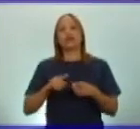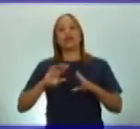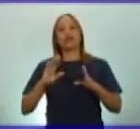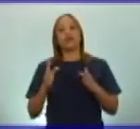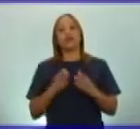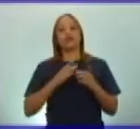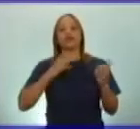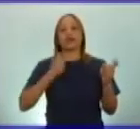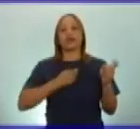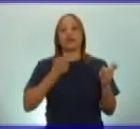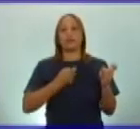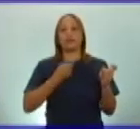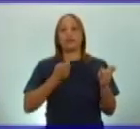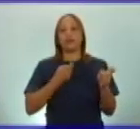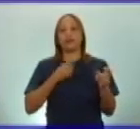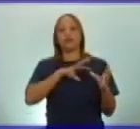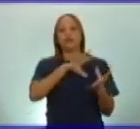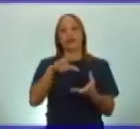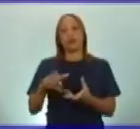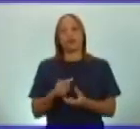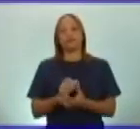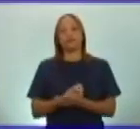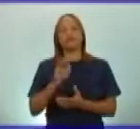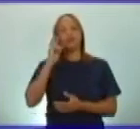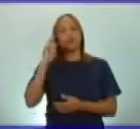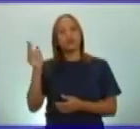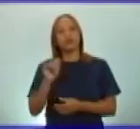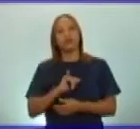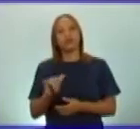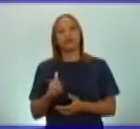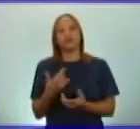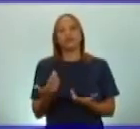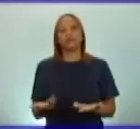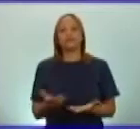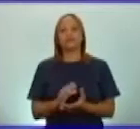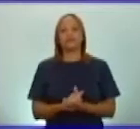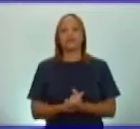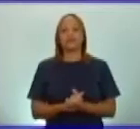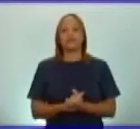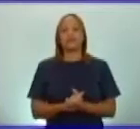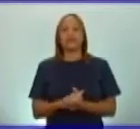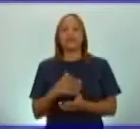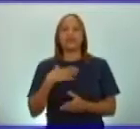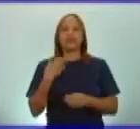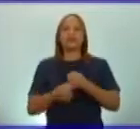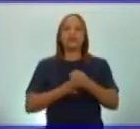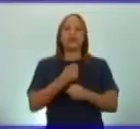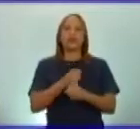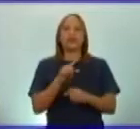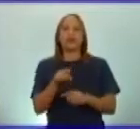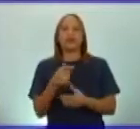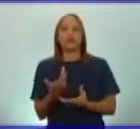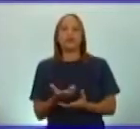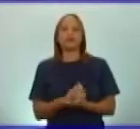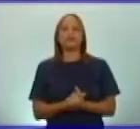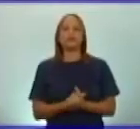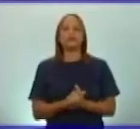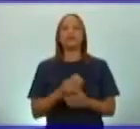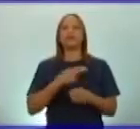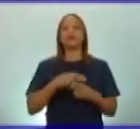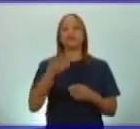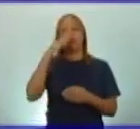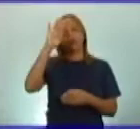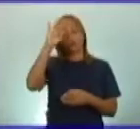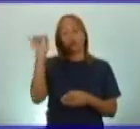Primera Guerra Mundial. Ahora, recordarán ustedes también qué pretexto utilizaron. Fíjense, por la historia de Cuba que van a estudiar